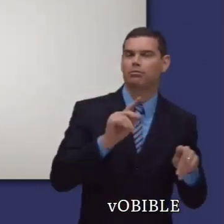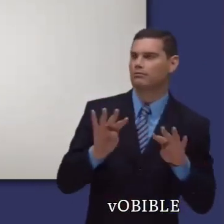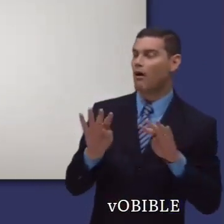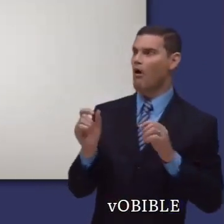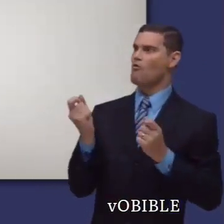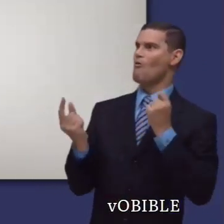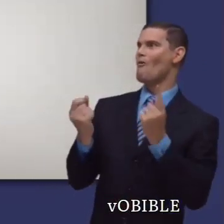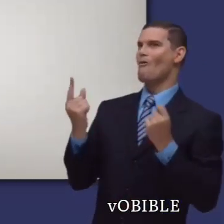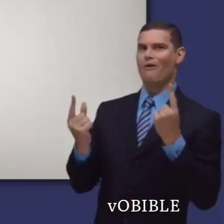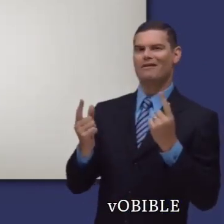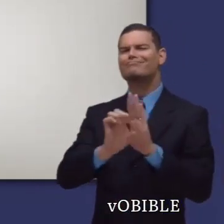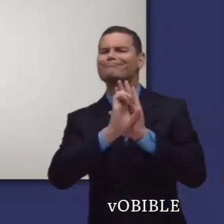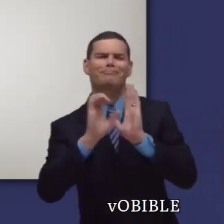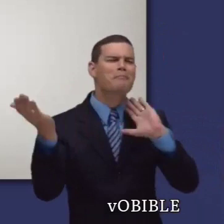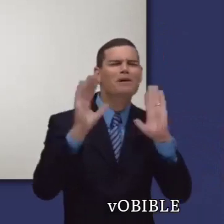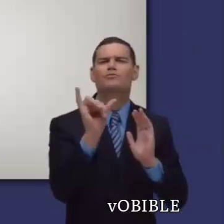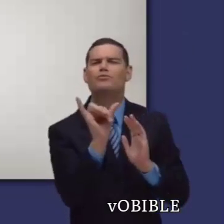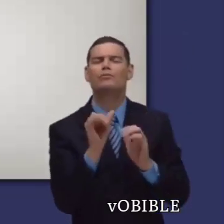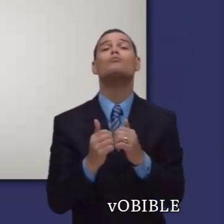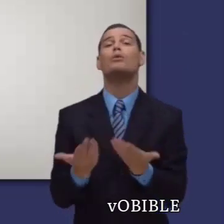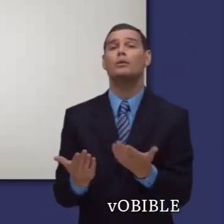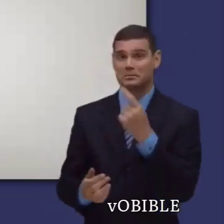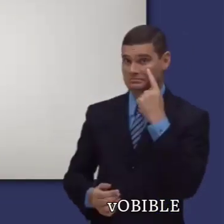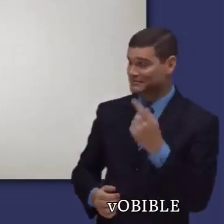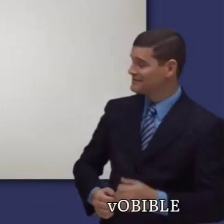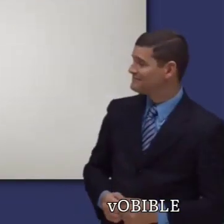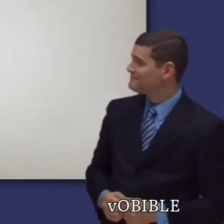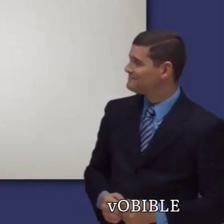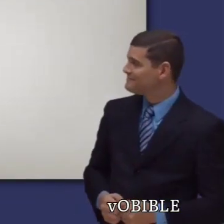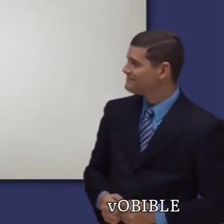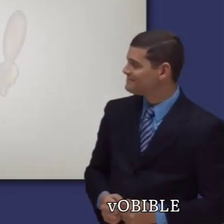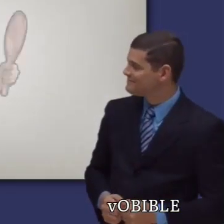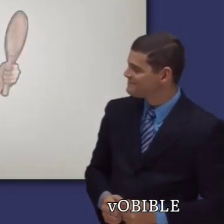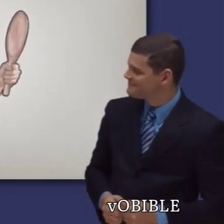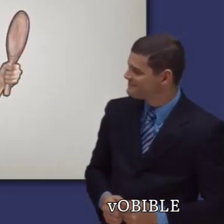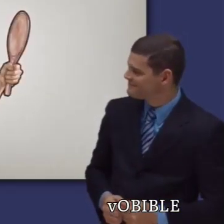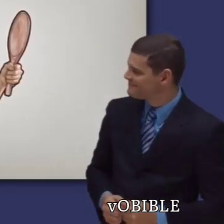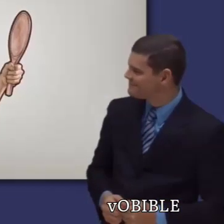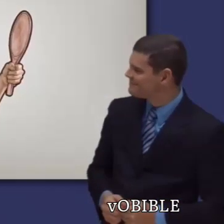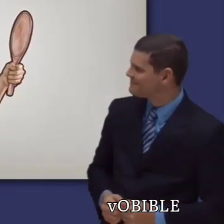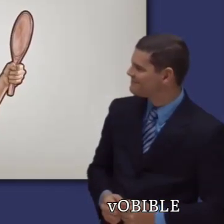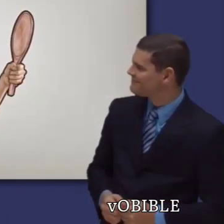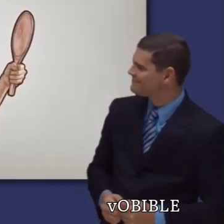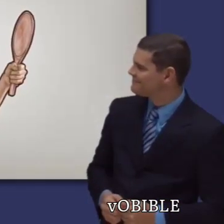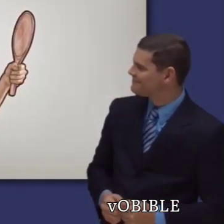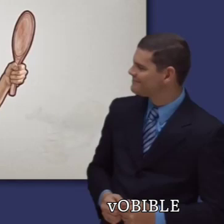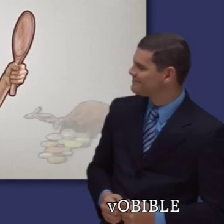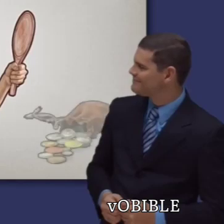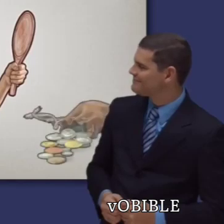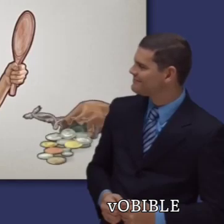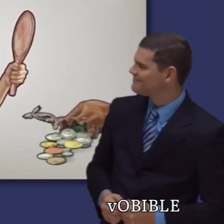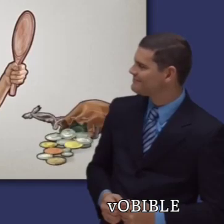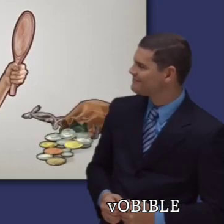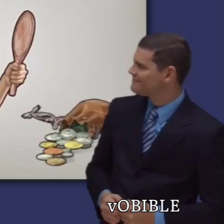cotidianas. Las olas del mar, las flores y los árboles, un hombre que se mira en un espejo, y